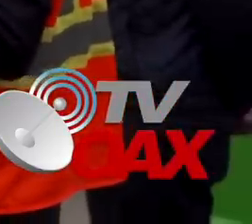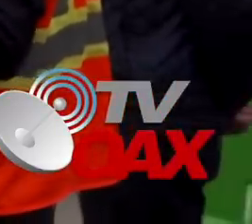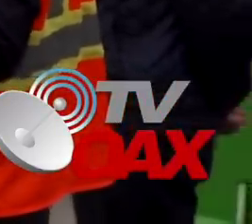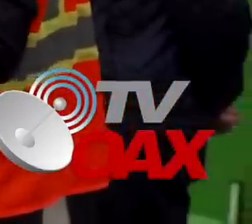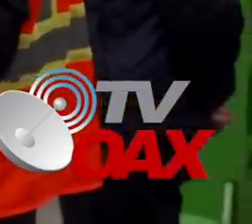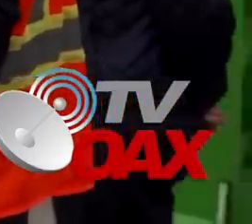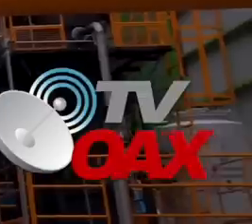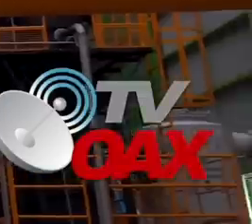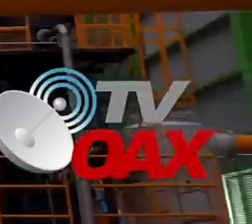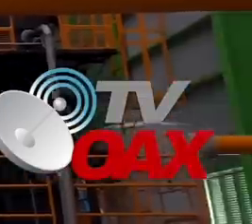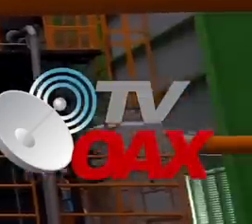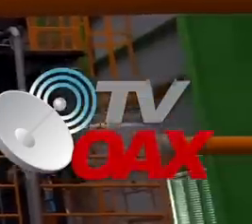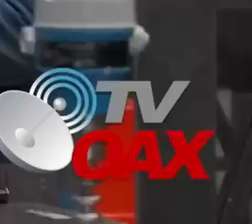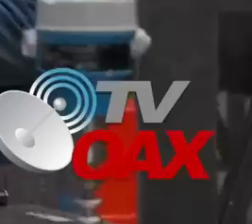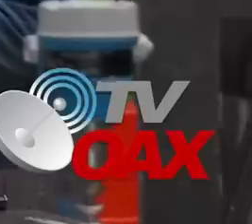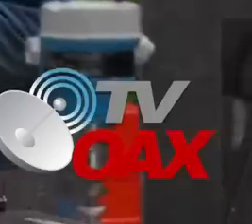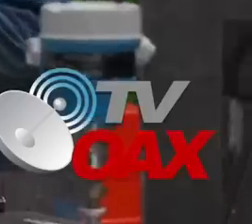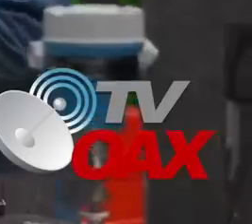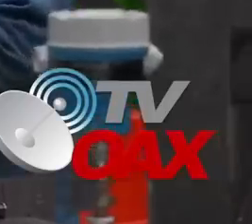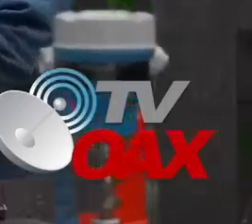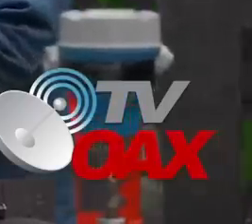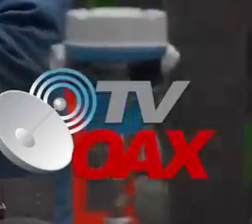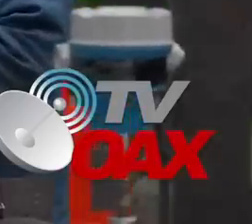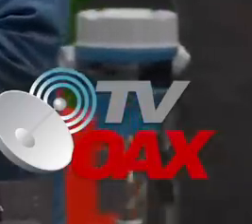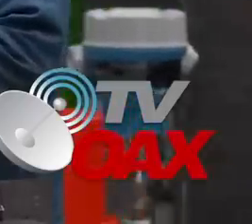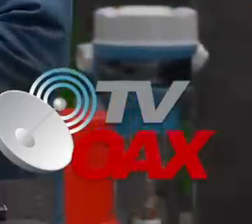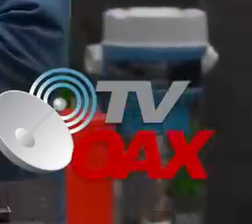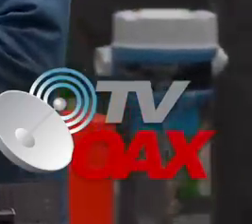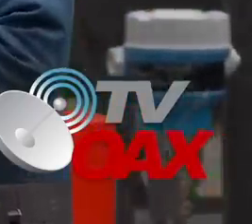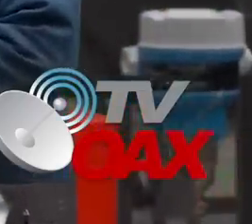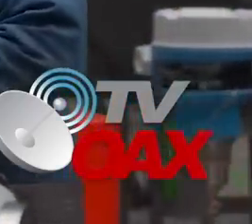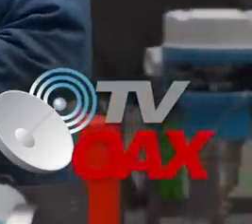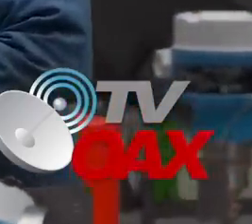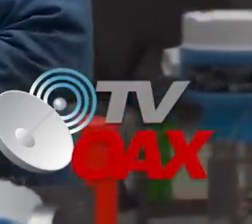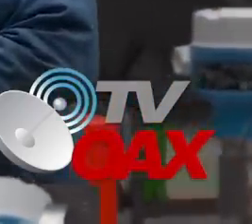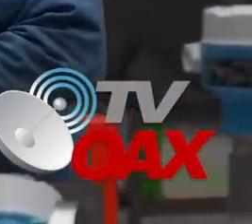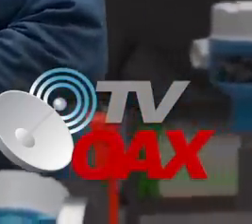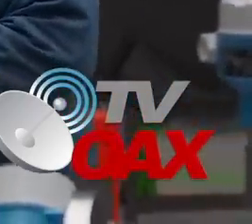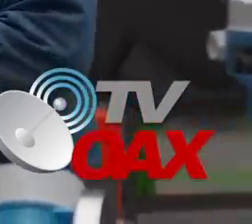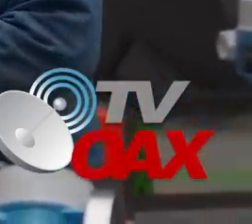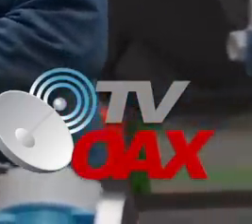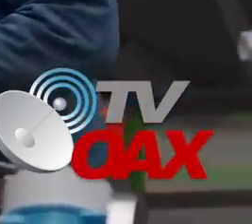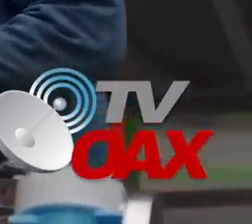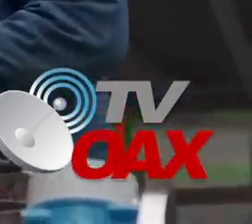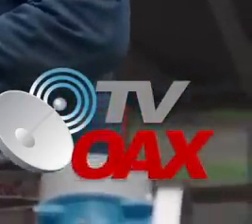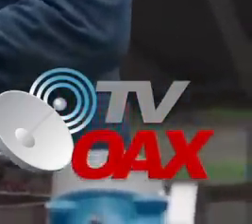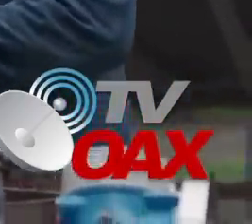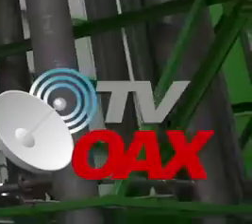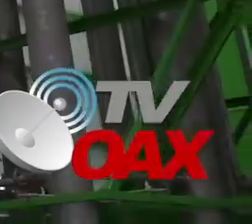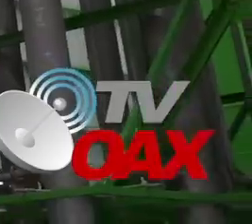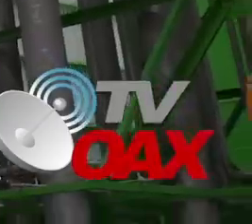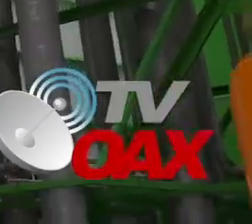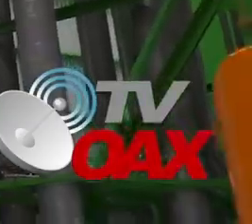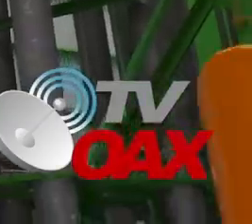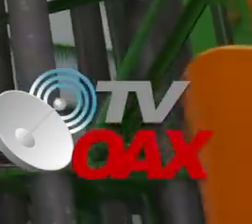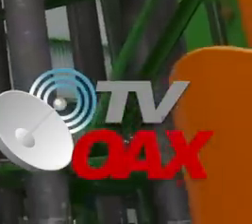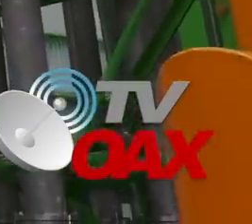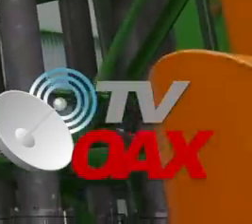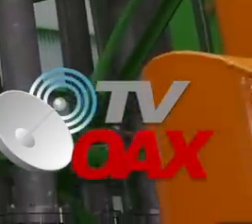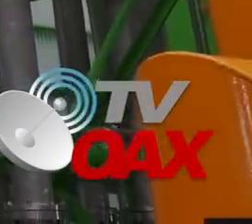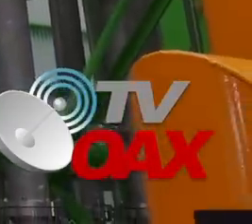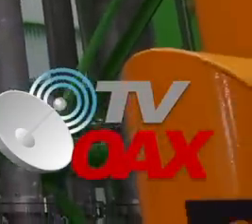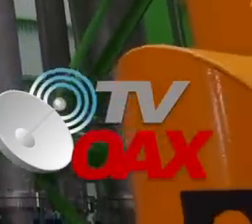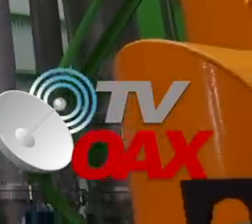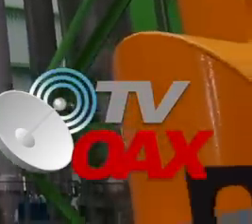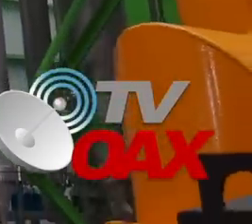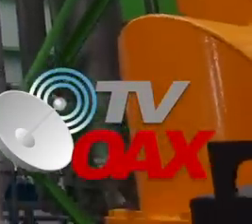operaciones en las próximas semanas. Va a empezar a producir en unas 3 o 4 semanas, así